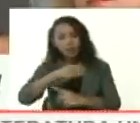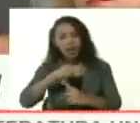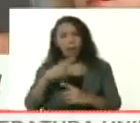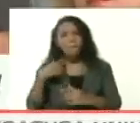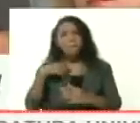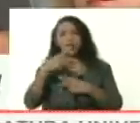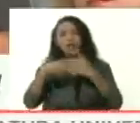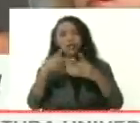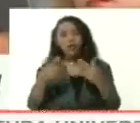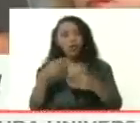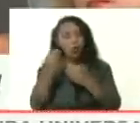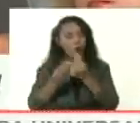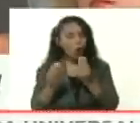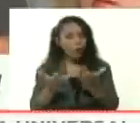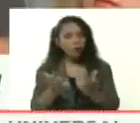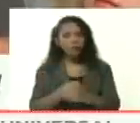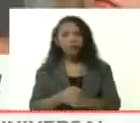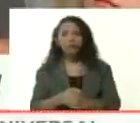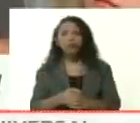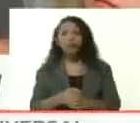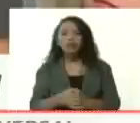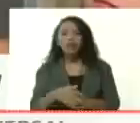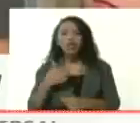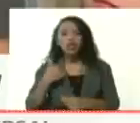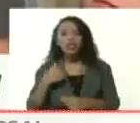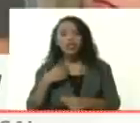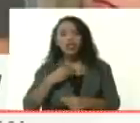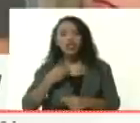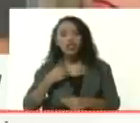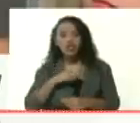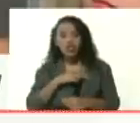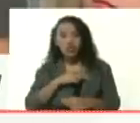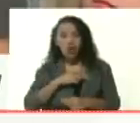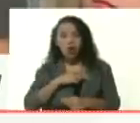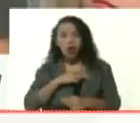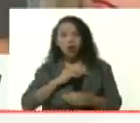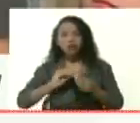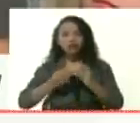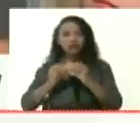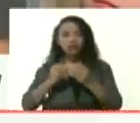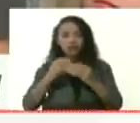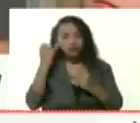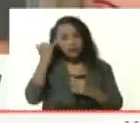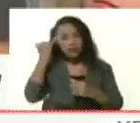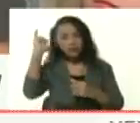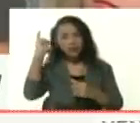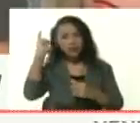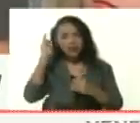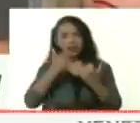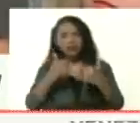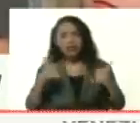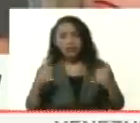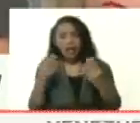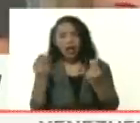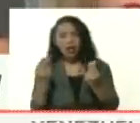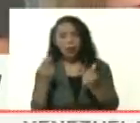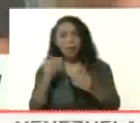presencia. Necesitamos una reingeniería económica para lograr la independencia y